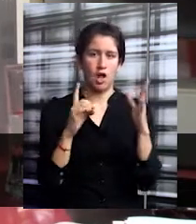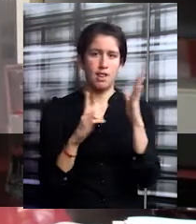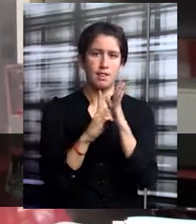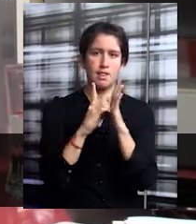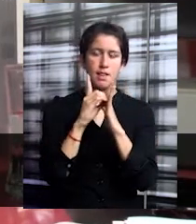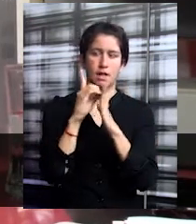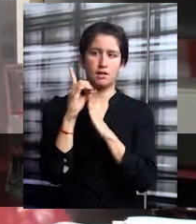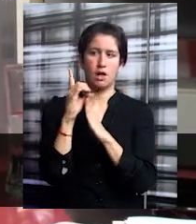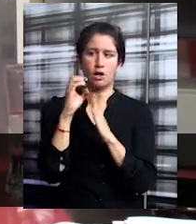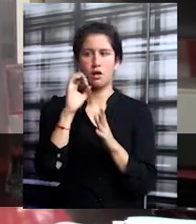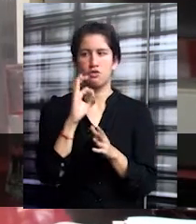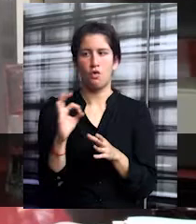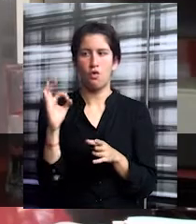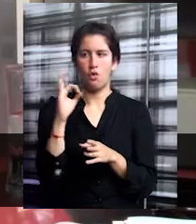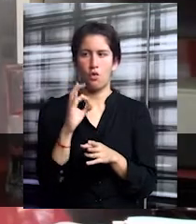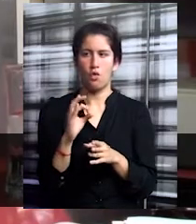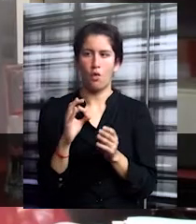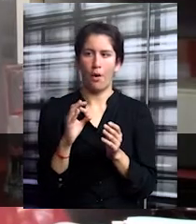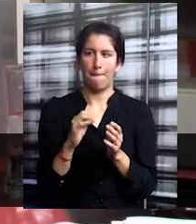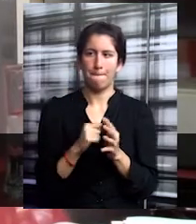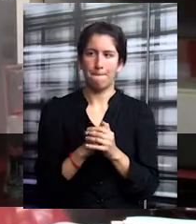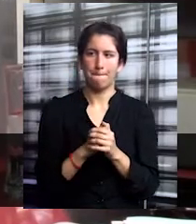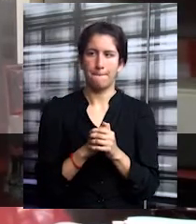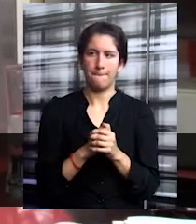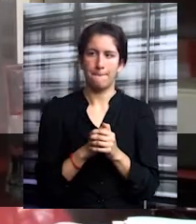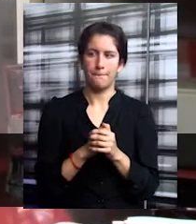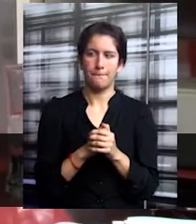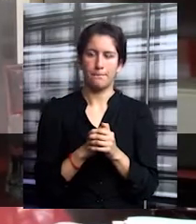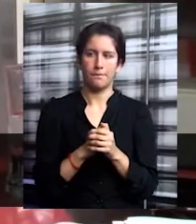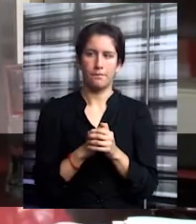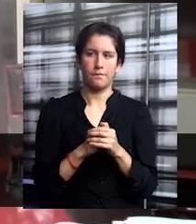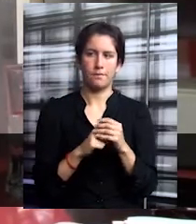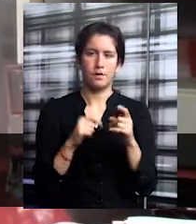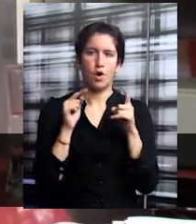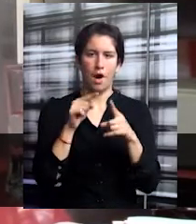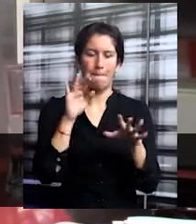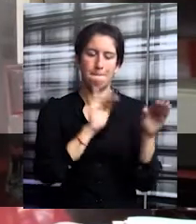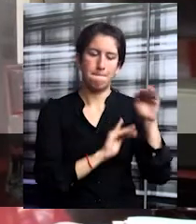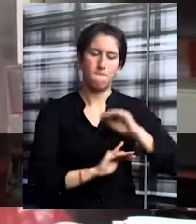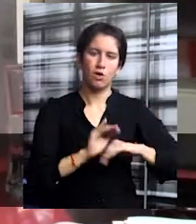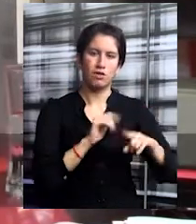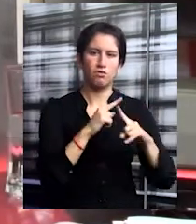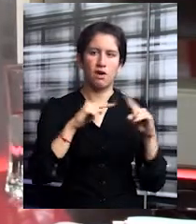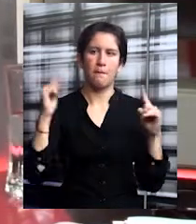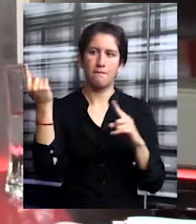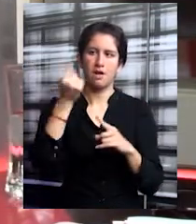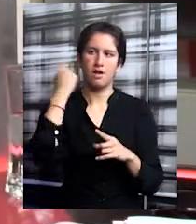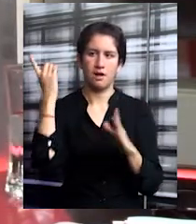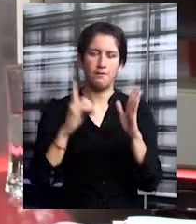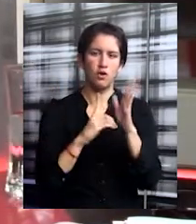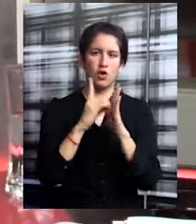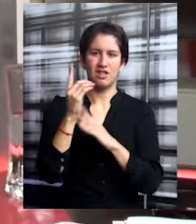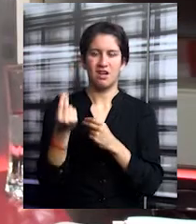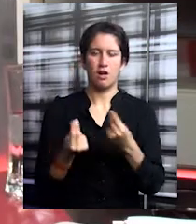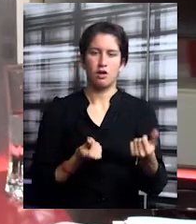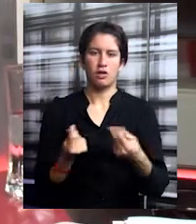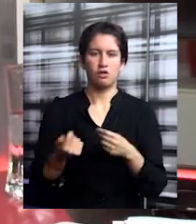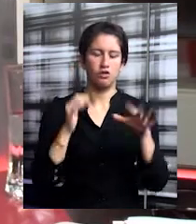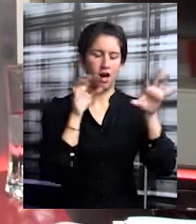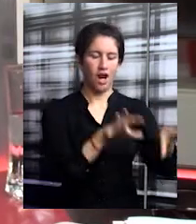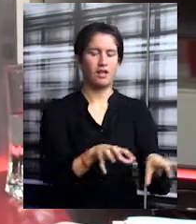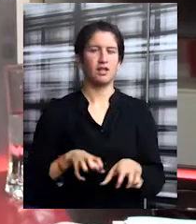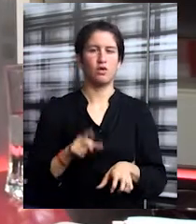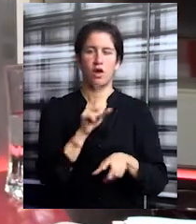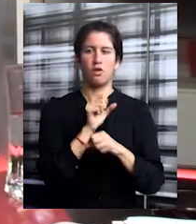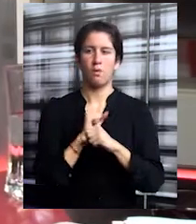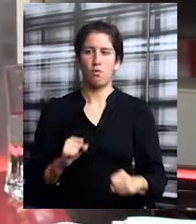o una protección del medio ambiente, el desarrollo minero, por ejemplo, agrícola, no pueden seguir atentando